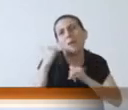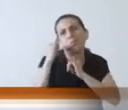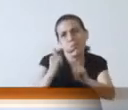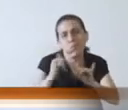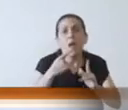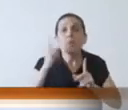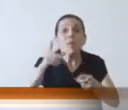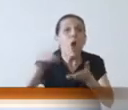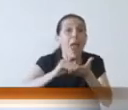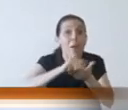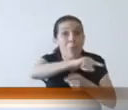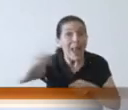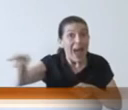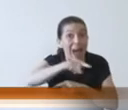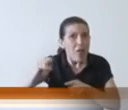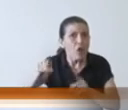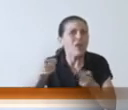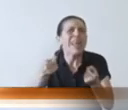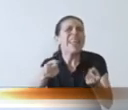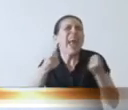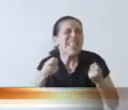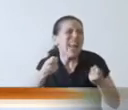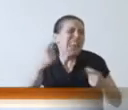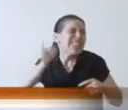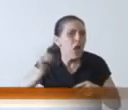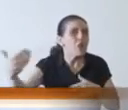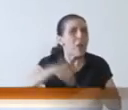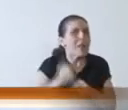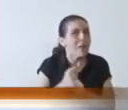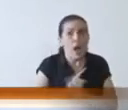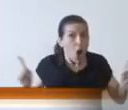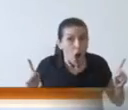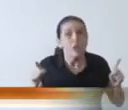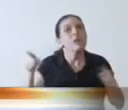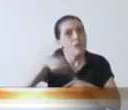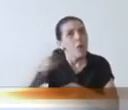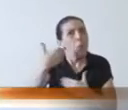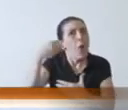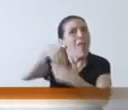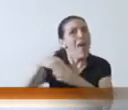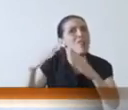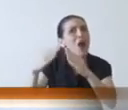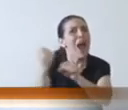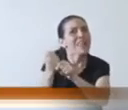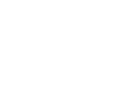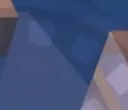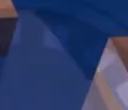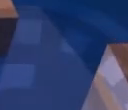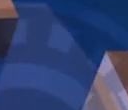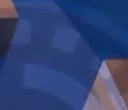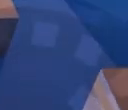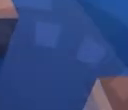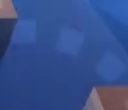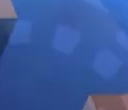estos trabajadores que se dispensan de ir al lugar de trabajo puedan realizar el trabajo a distancia.